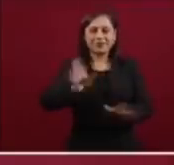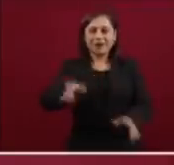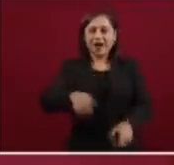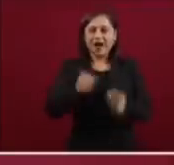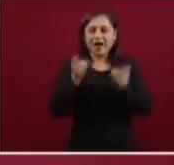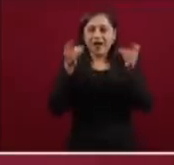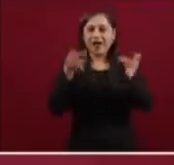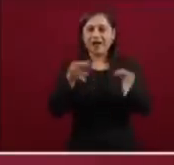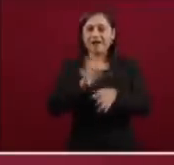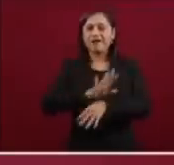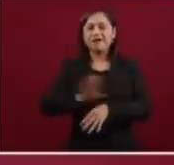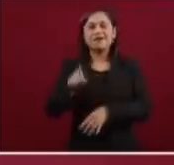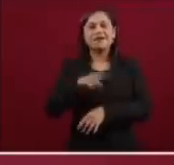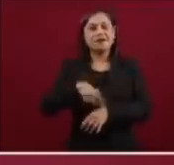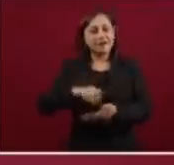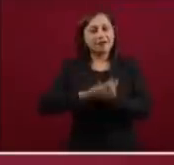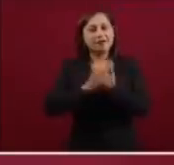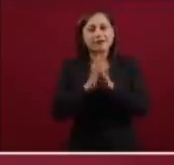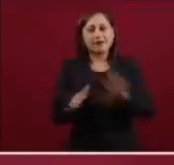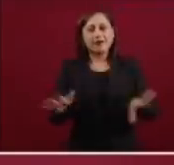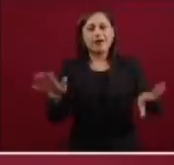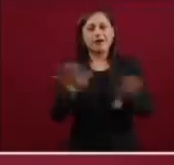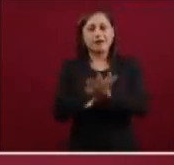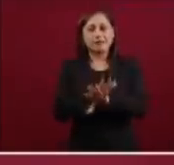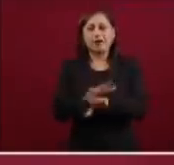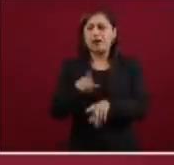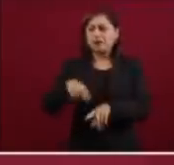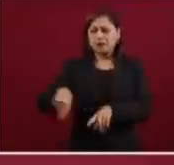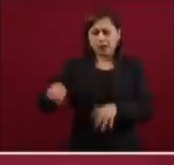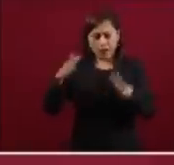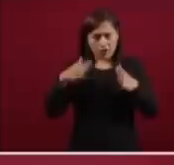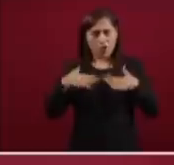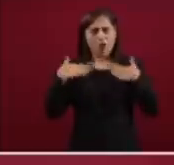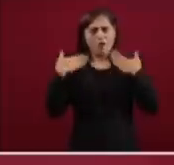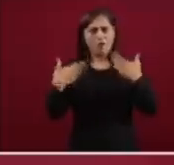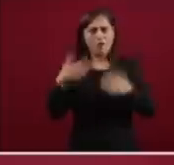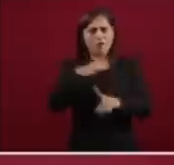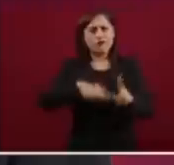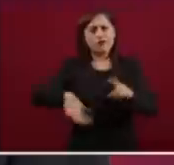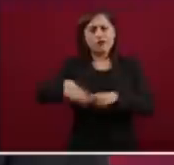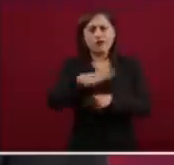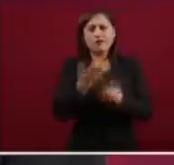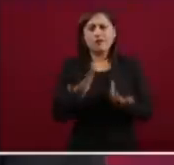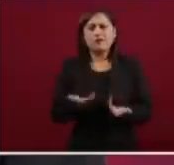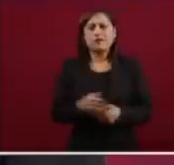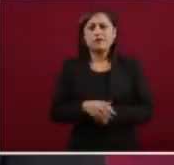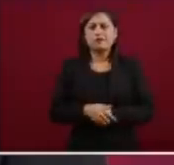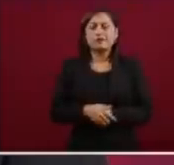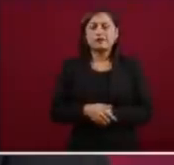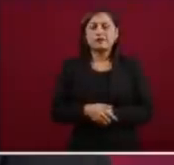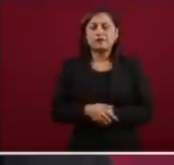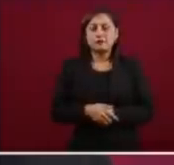entonces tener confianza en eso y se van a equivocar muchos